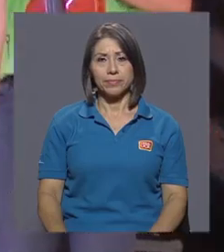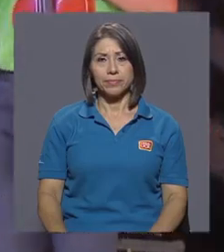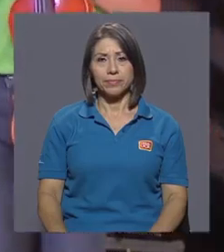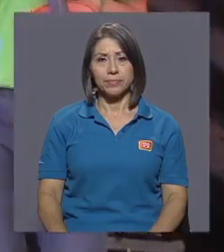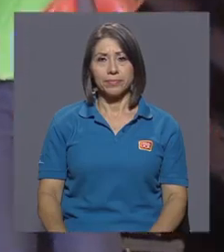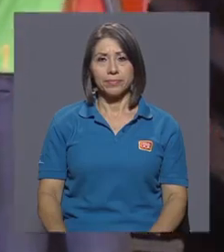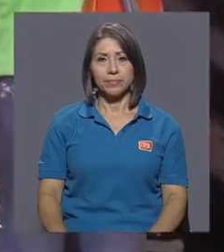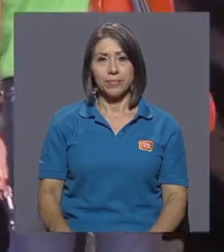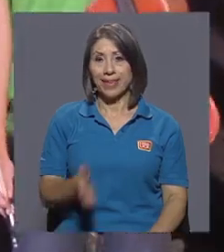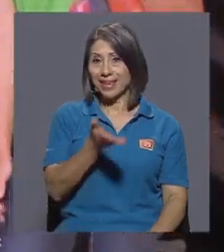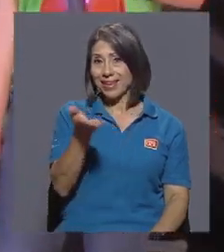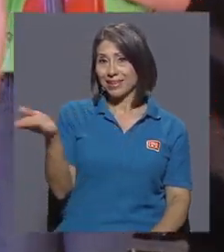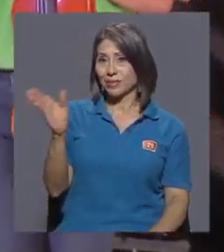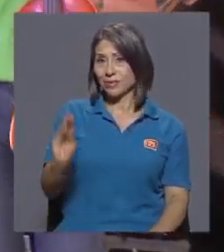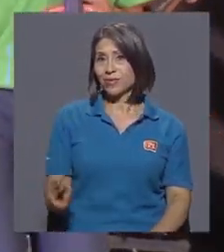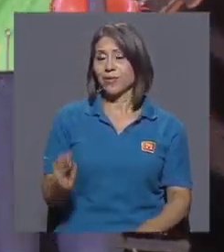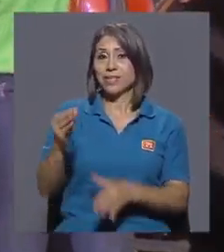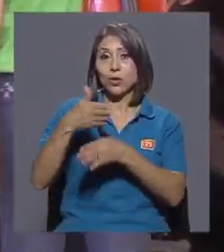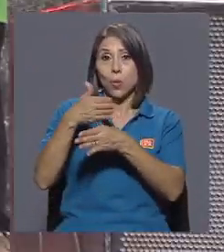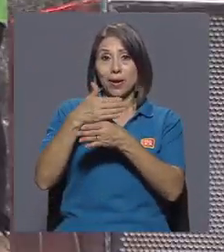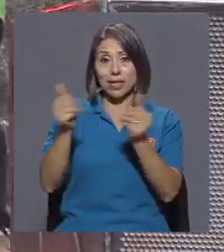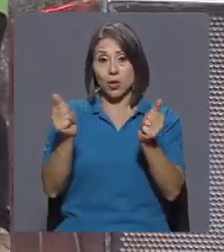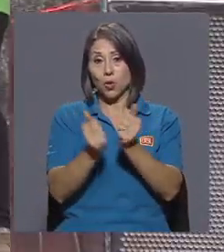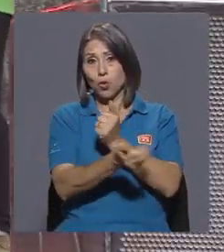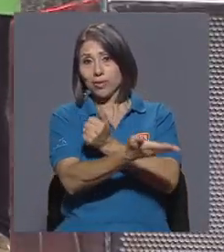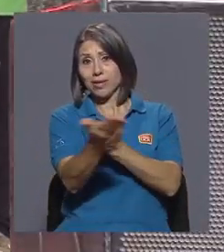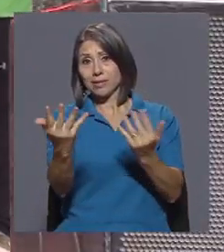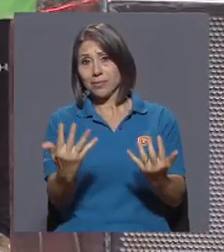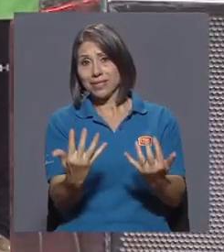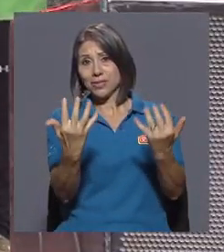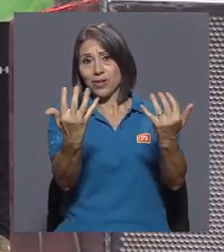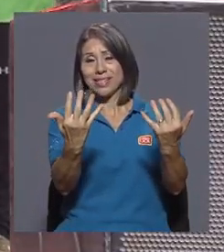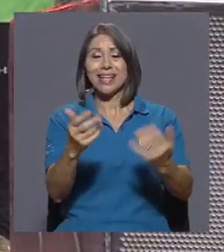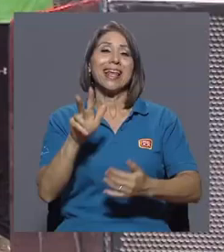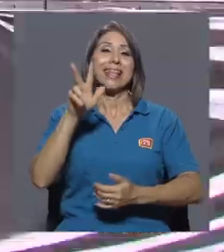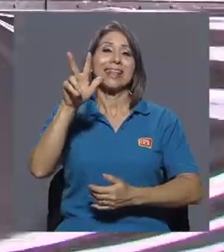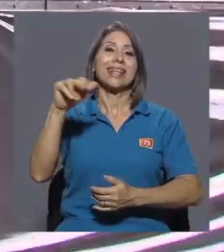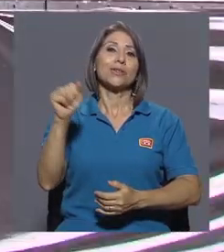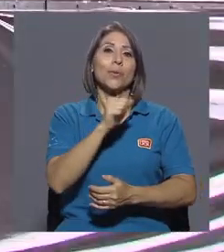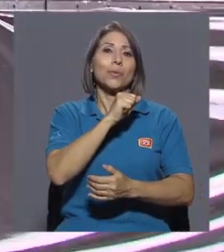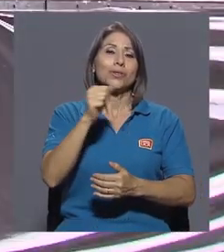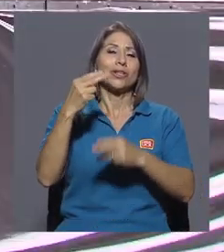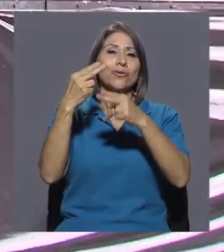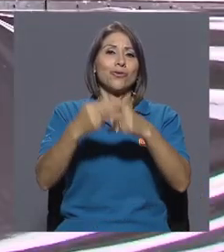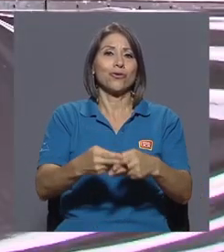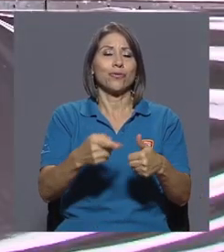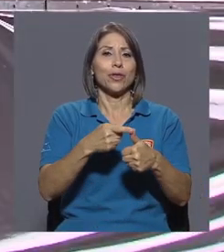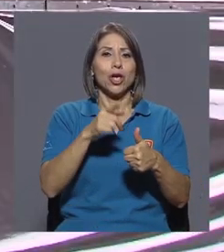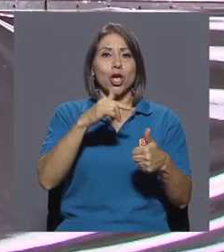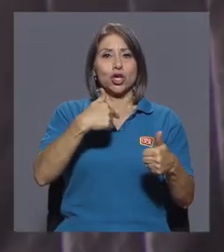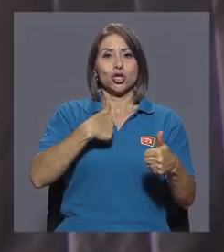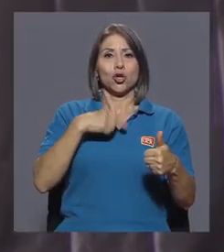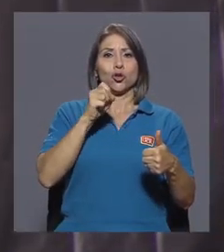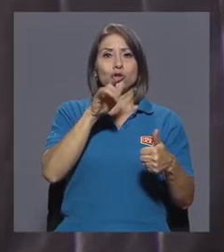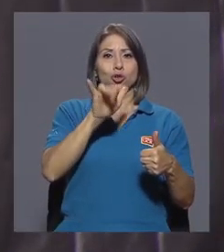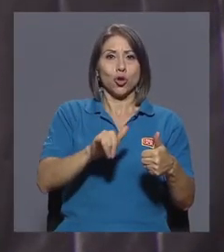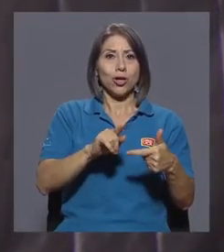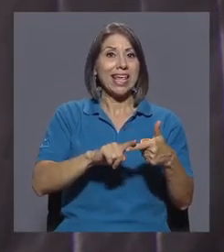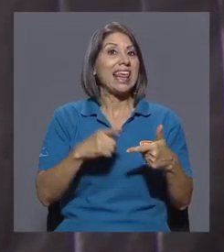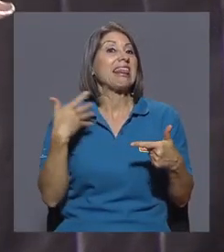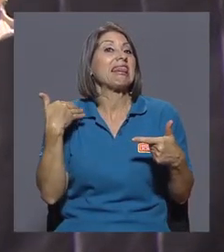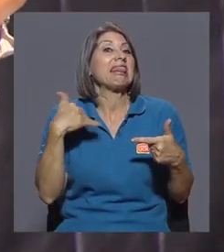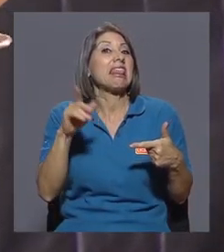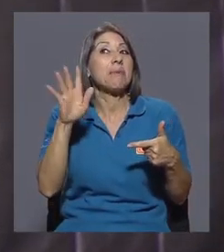estos jóvenes compartieron con el público tres composiciones tituladas yo soy ni para estrellas serviremos